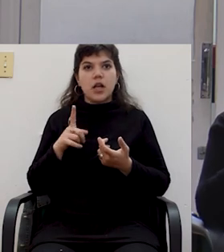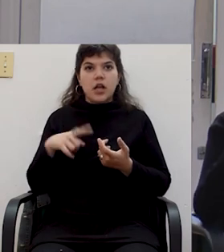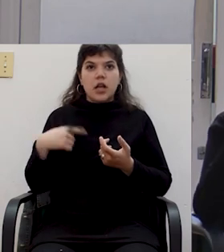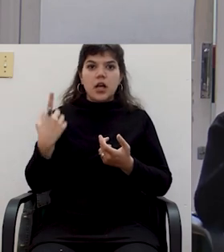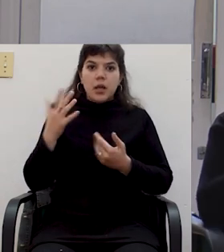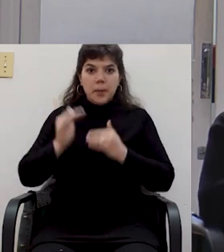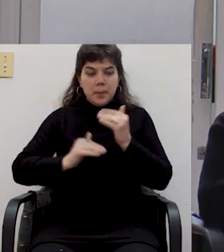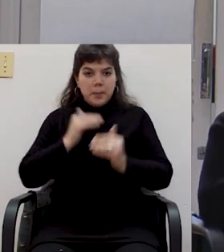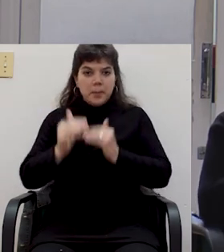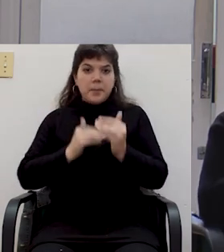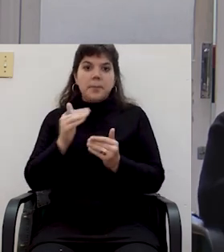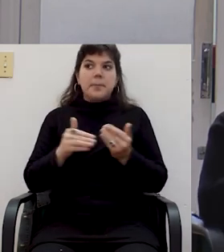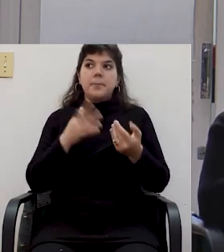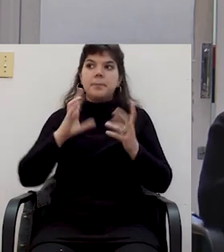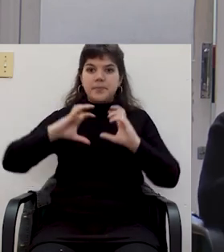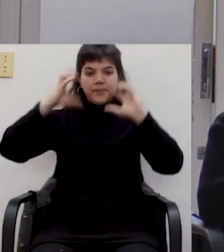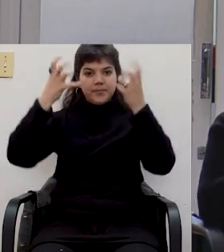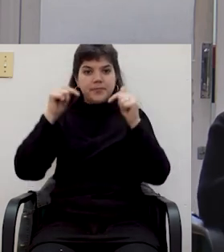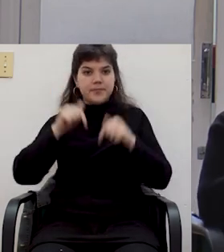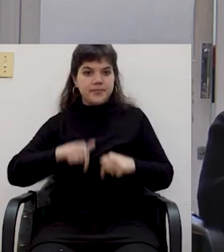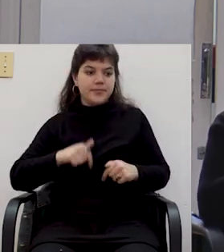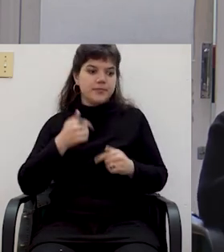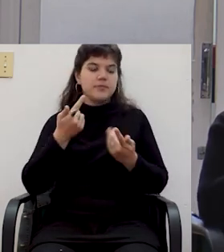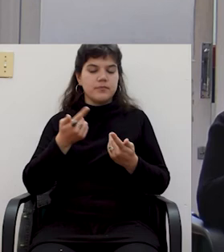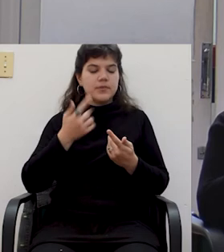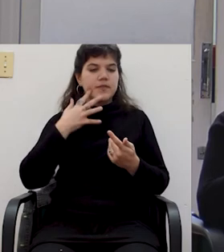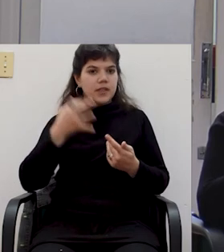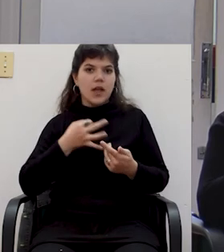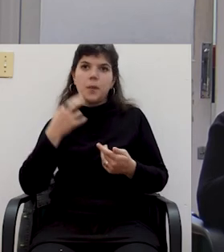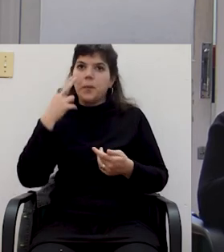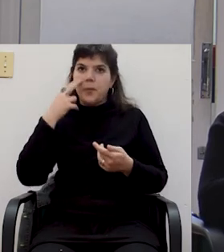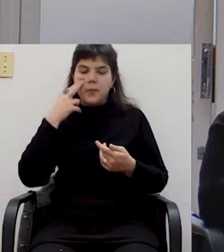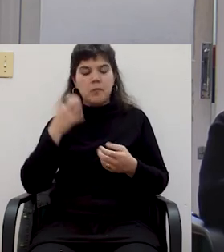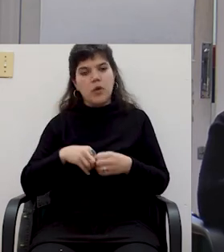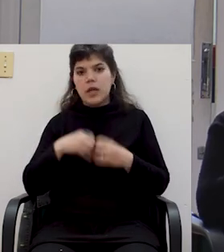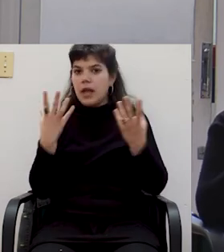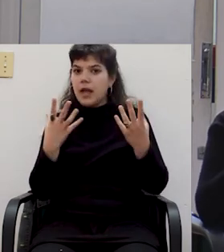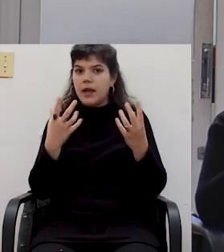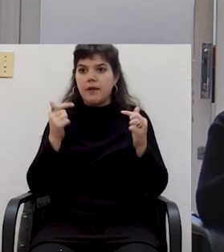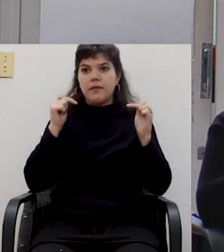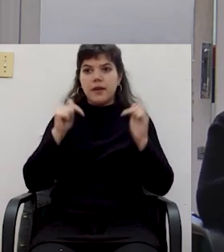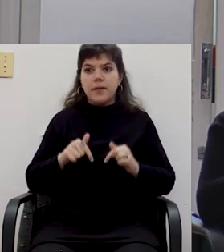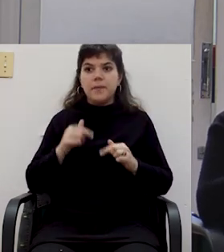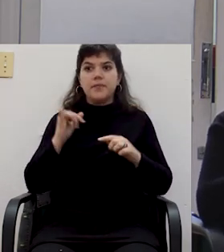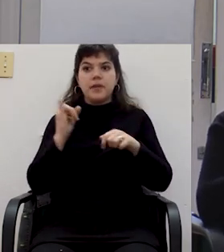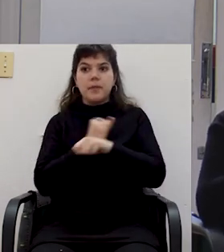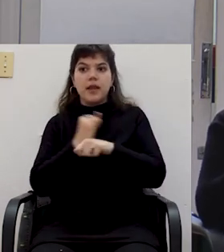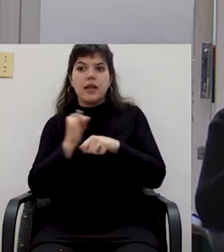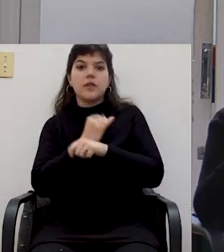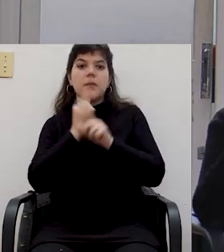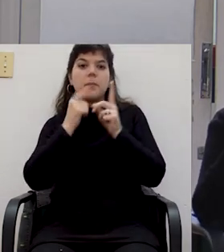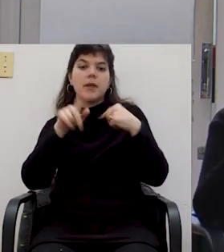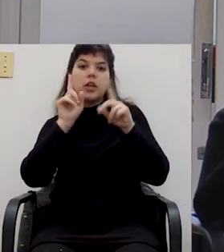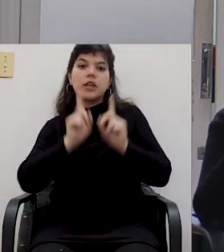estos procesos de violencia que se generan son muy dañinos para la institución desde luego, pero